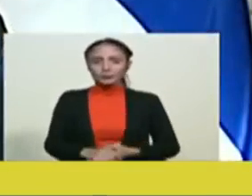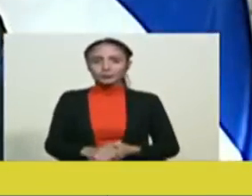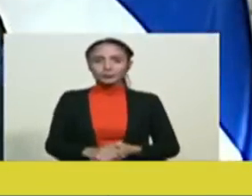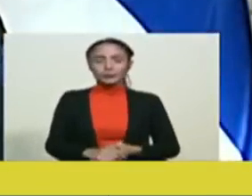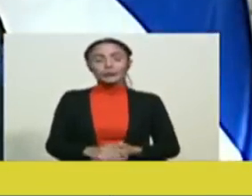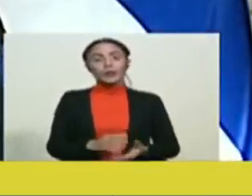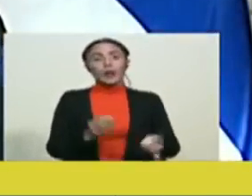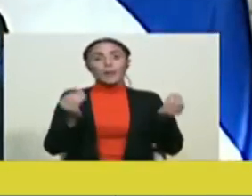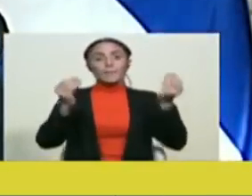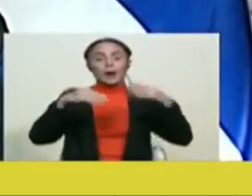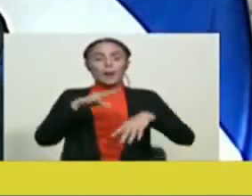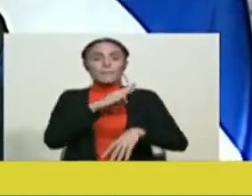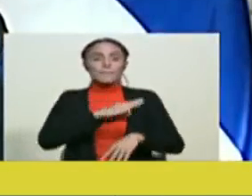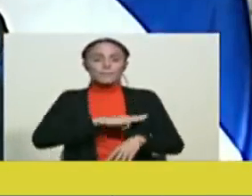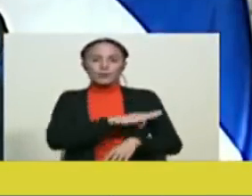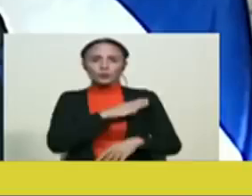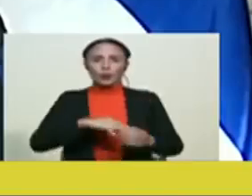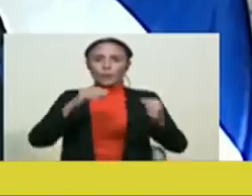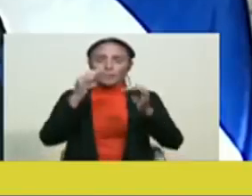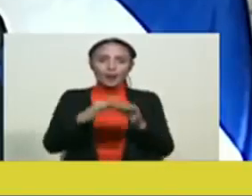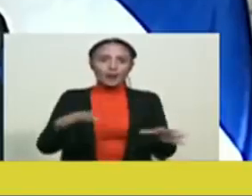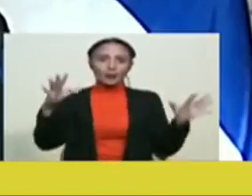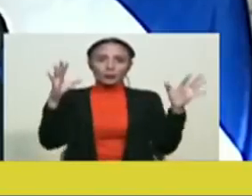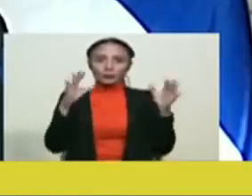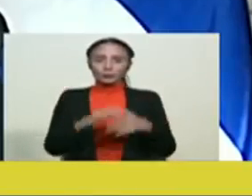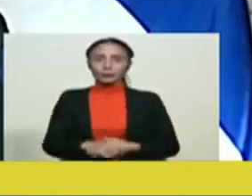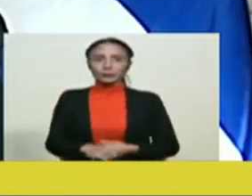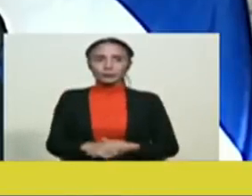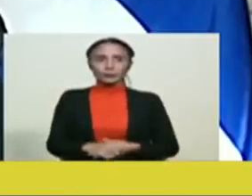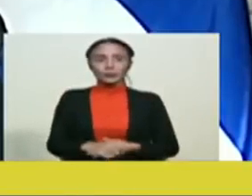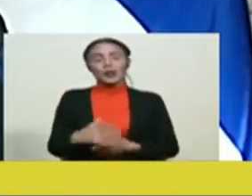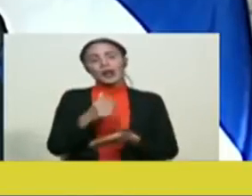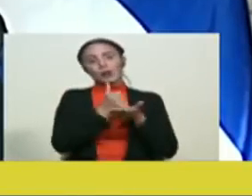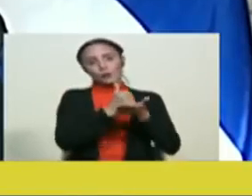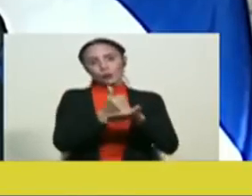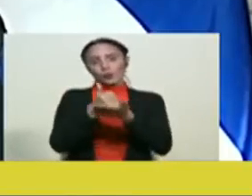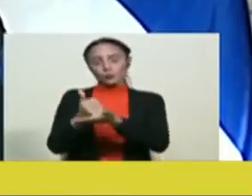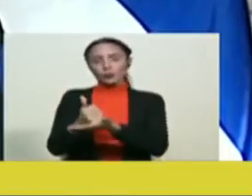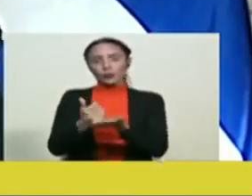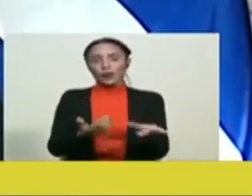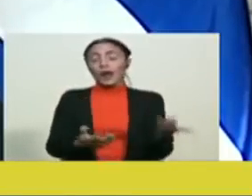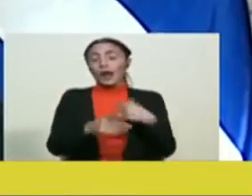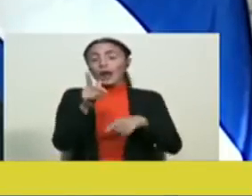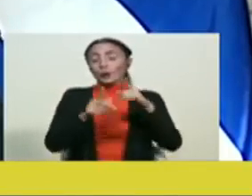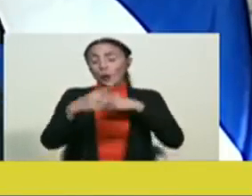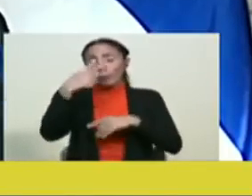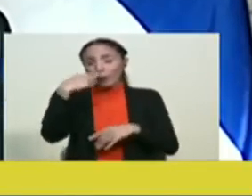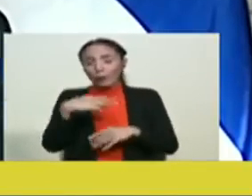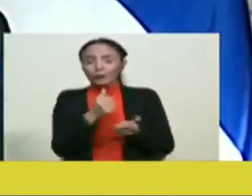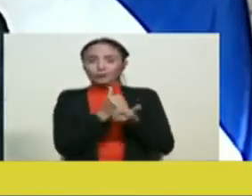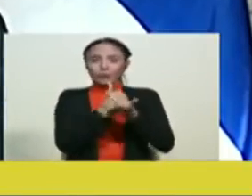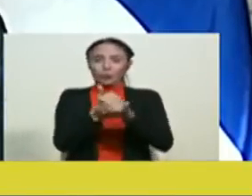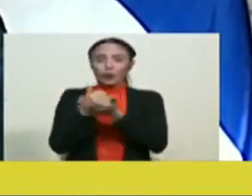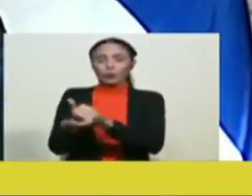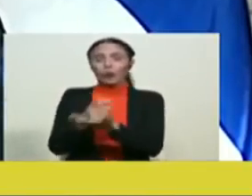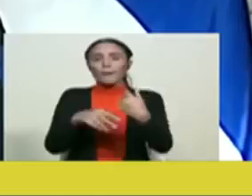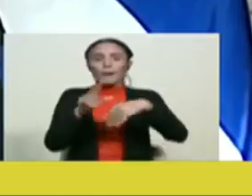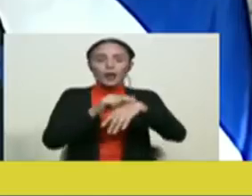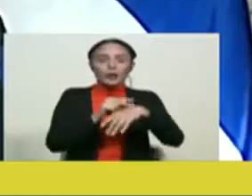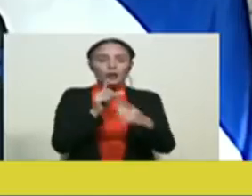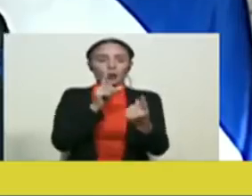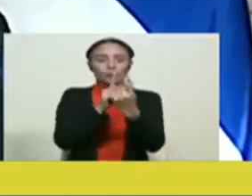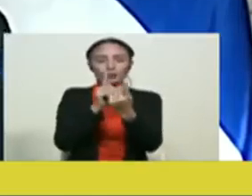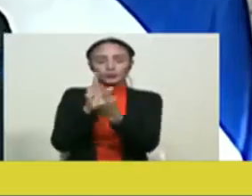la misión milagro con vistas a américa latina y el caribe a los pobres la tierra como dijera